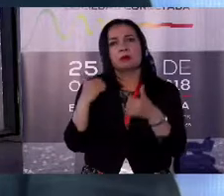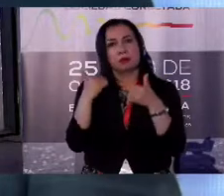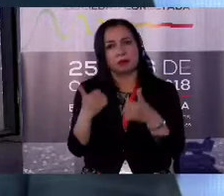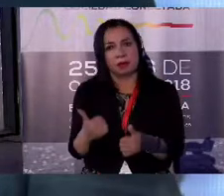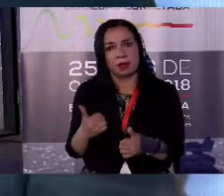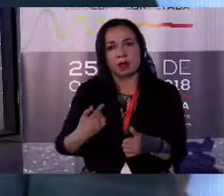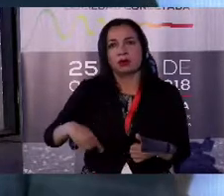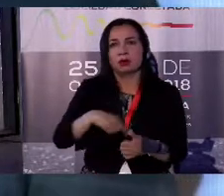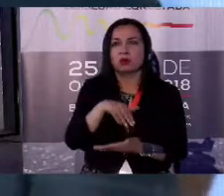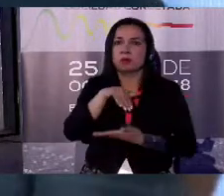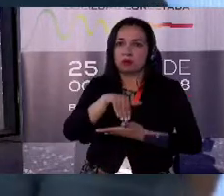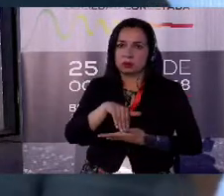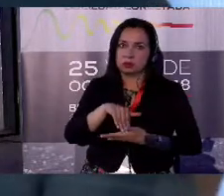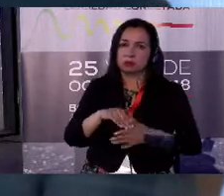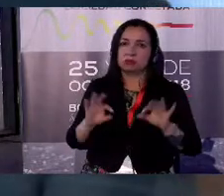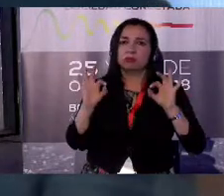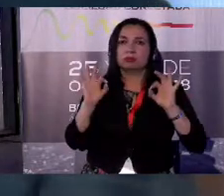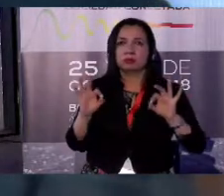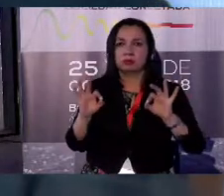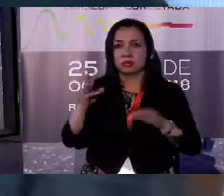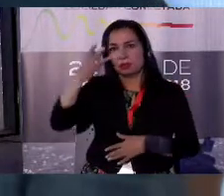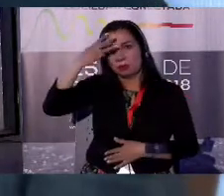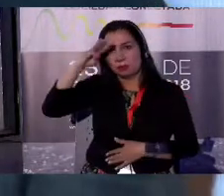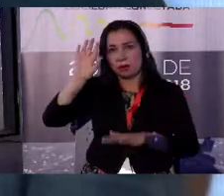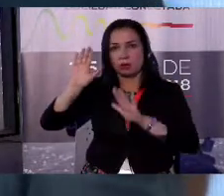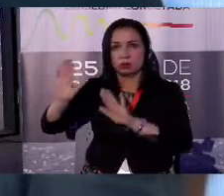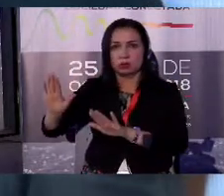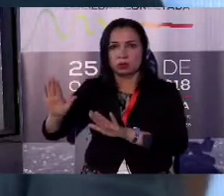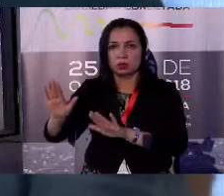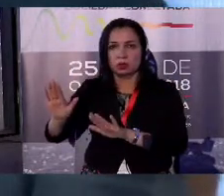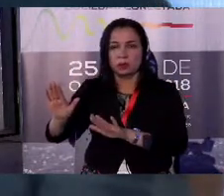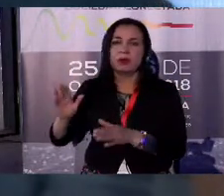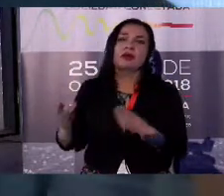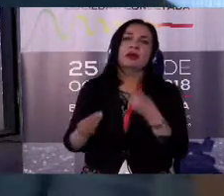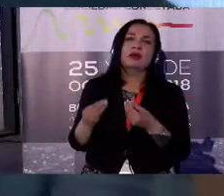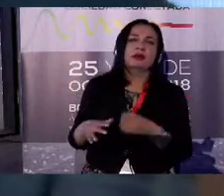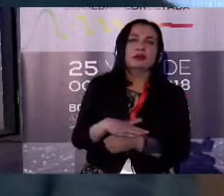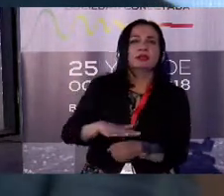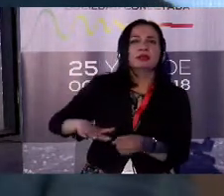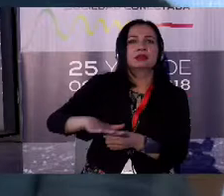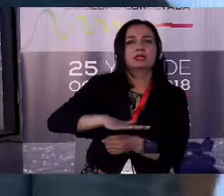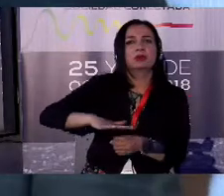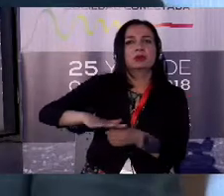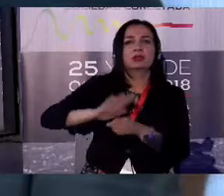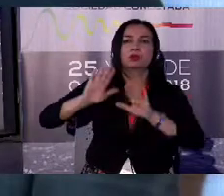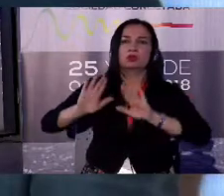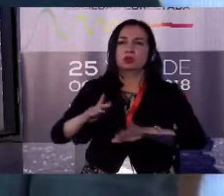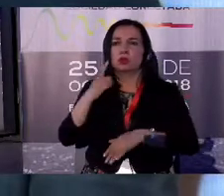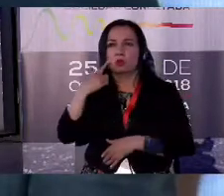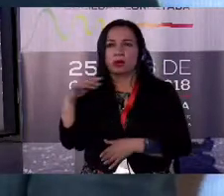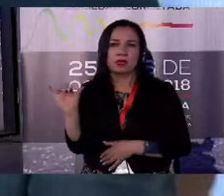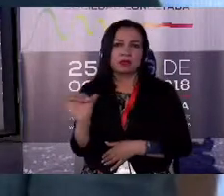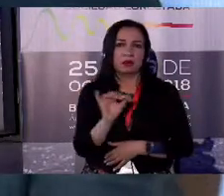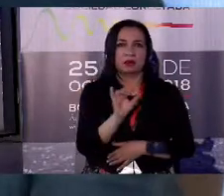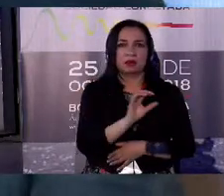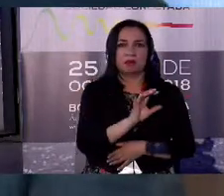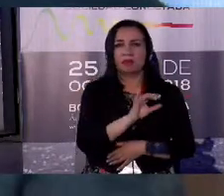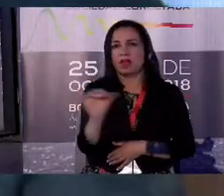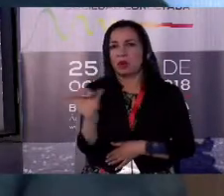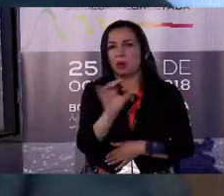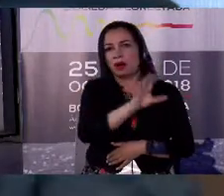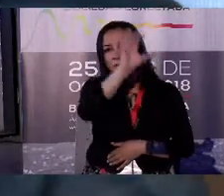nuestra posición en México. México se enfrenta a una situación muy parecida a otros países de América